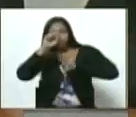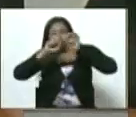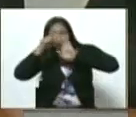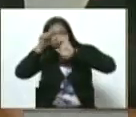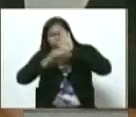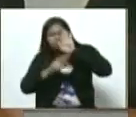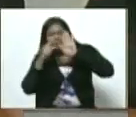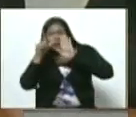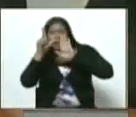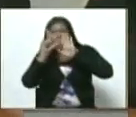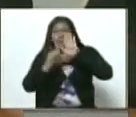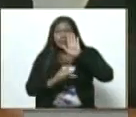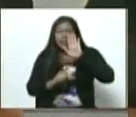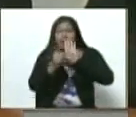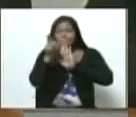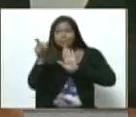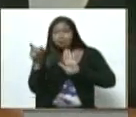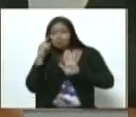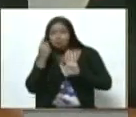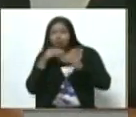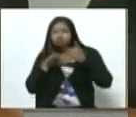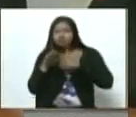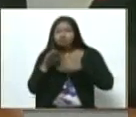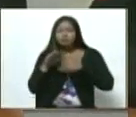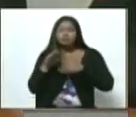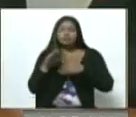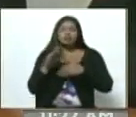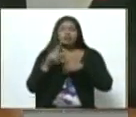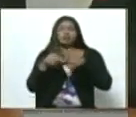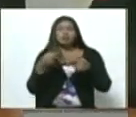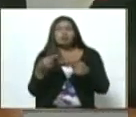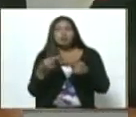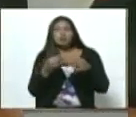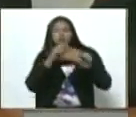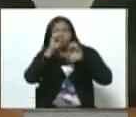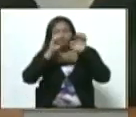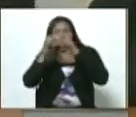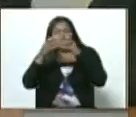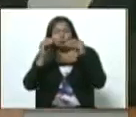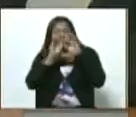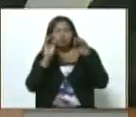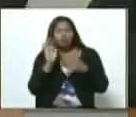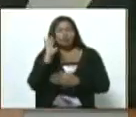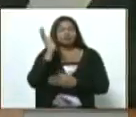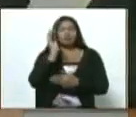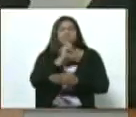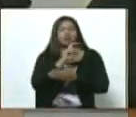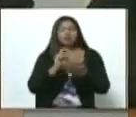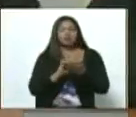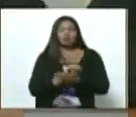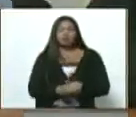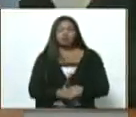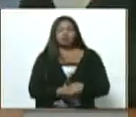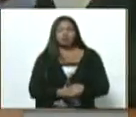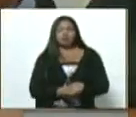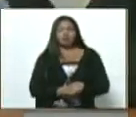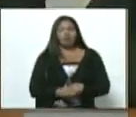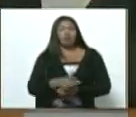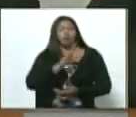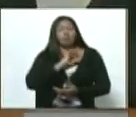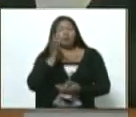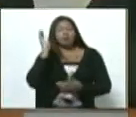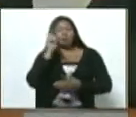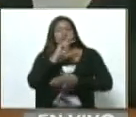el listado y remitirlo posteriormente, después del análisis, a la Asamblea Nacional para que la Asamblea Nacional se